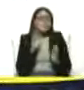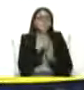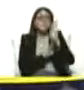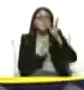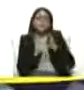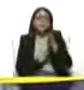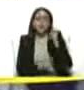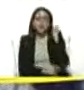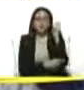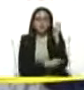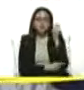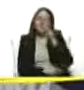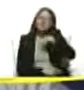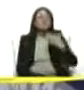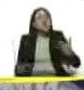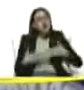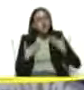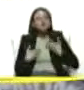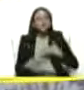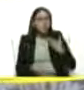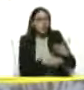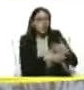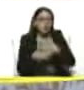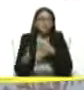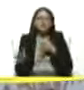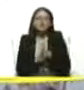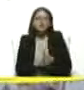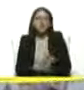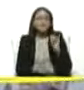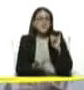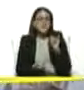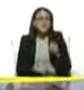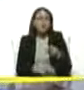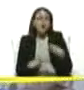Contentos de pagar ese impuesto, así es.